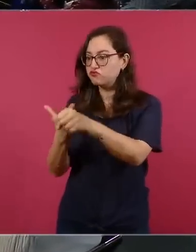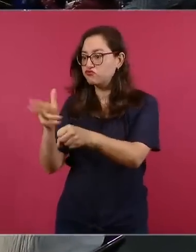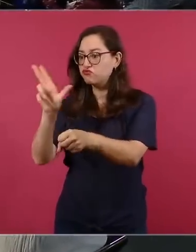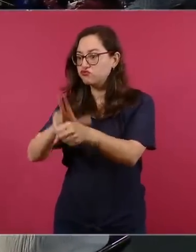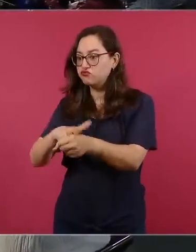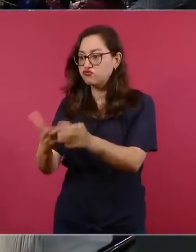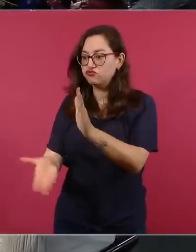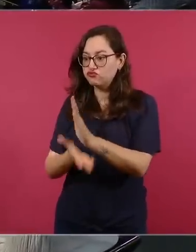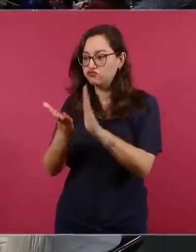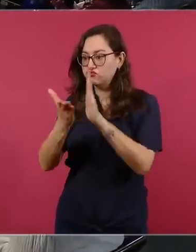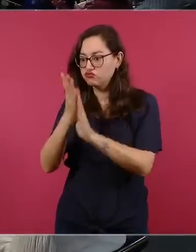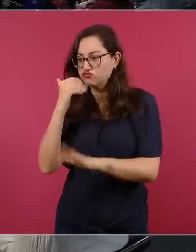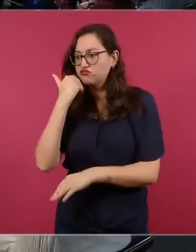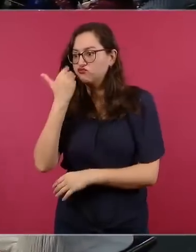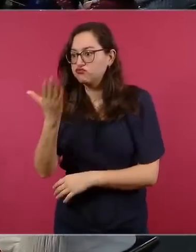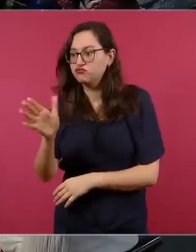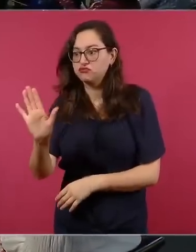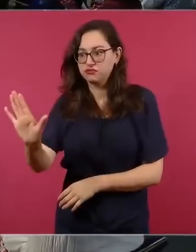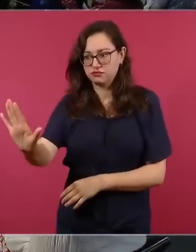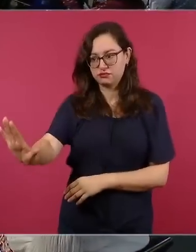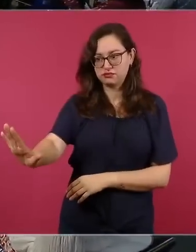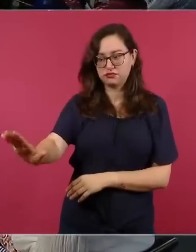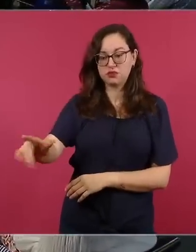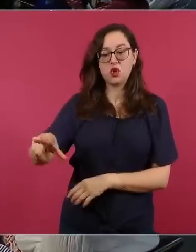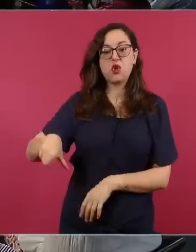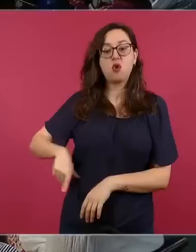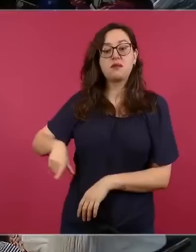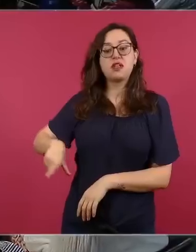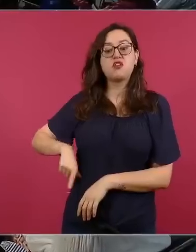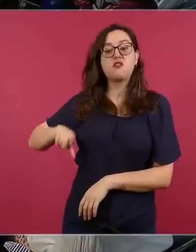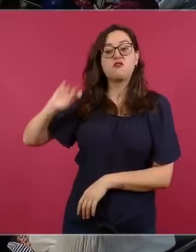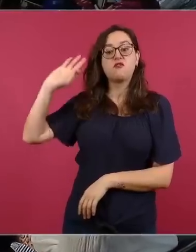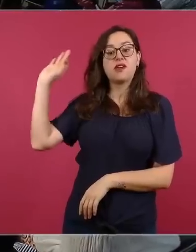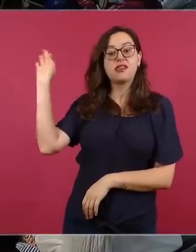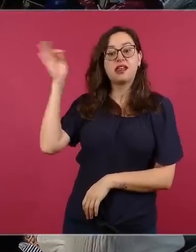para recomendarles a esos contratistas.